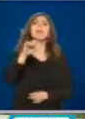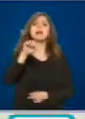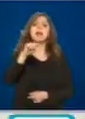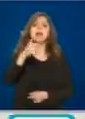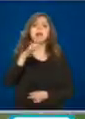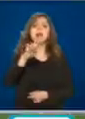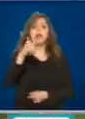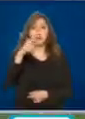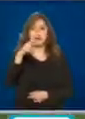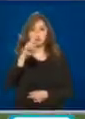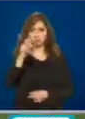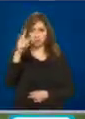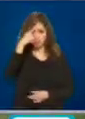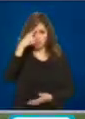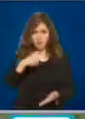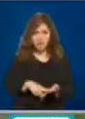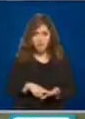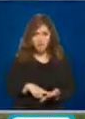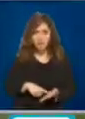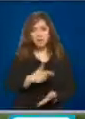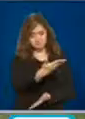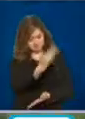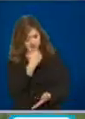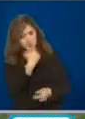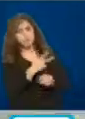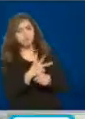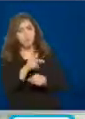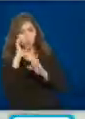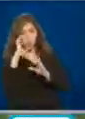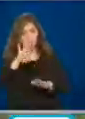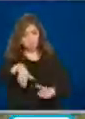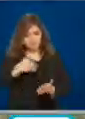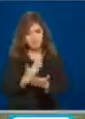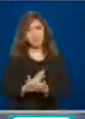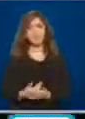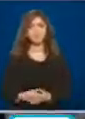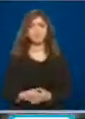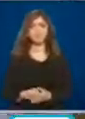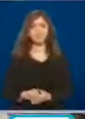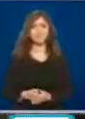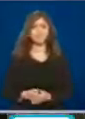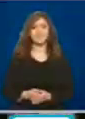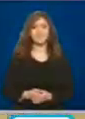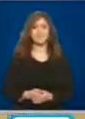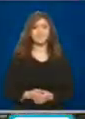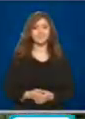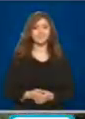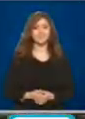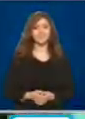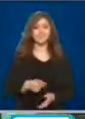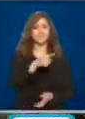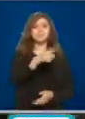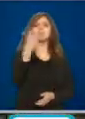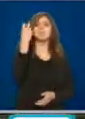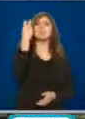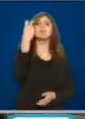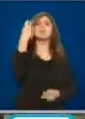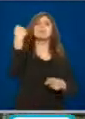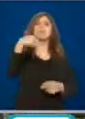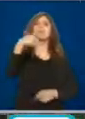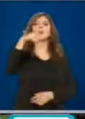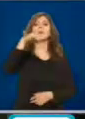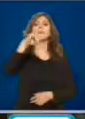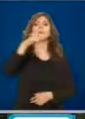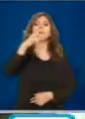¿No me cree? ¿Cómo? Venga, sígame, con cuidado porque se puede tropezar. Este es don